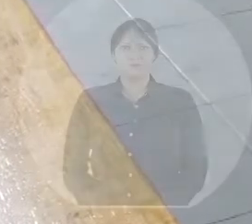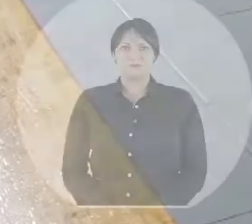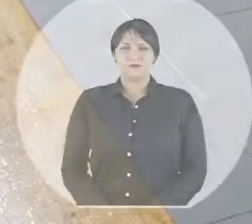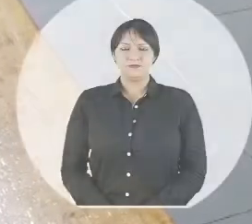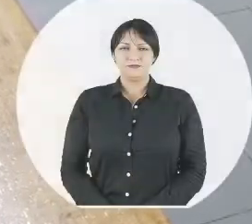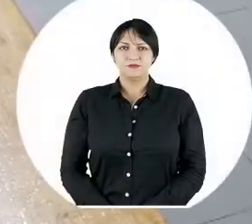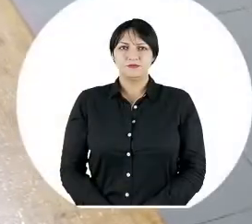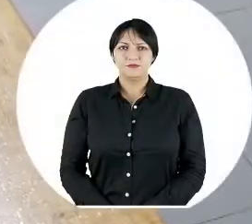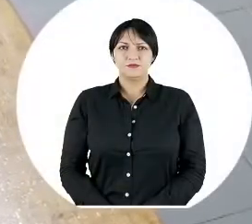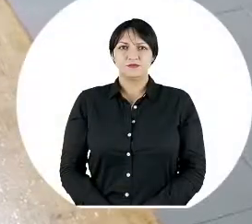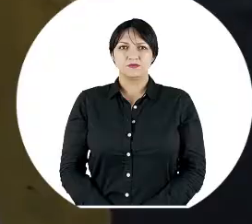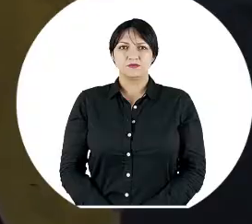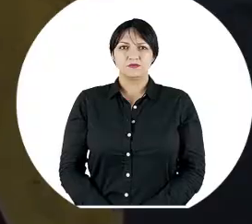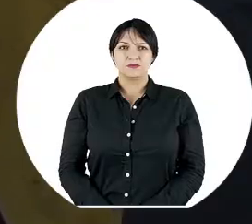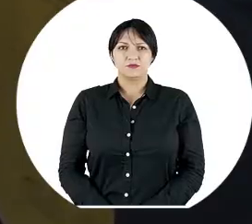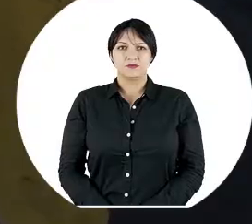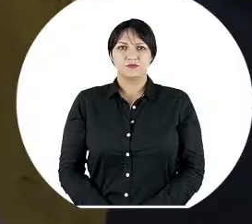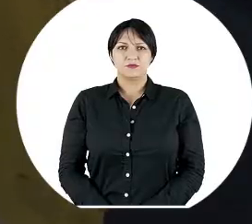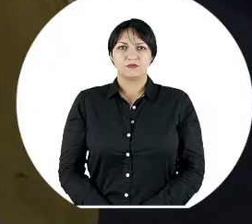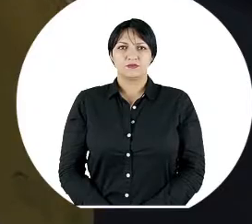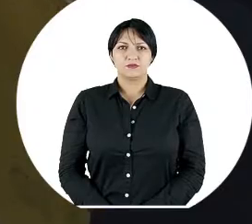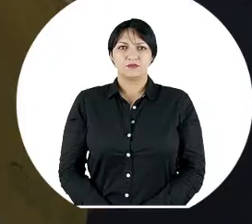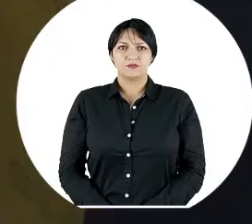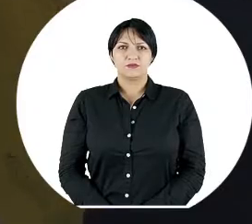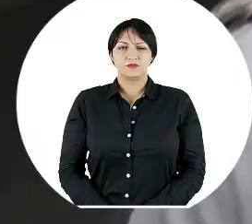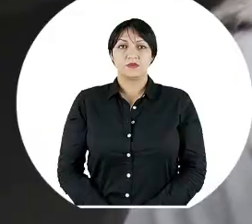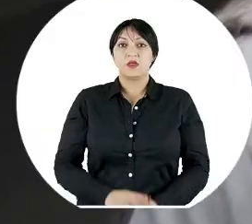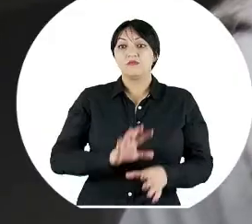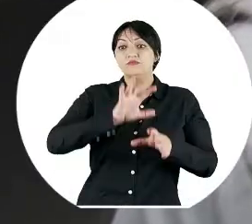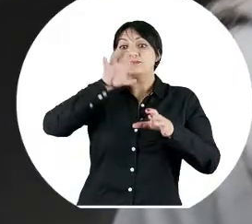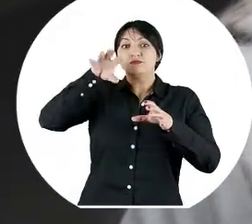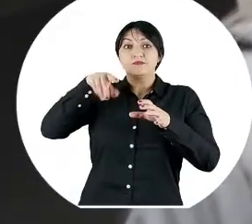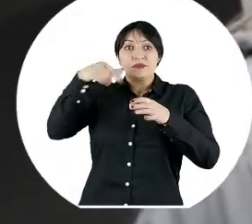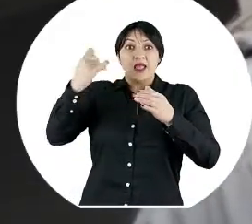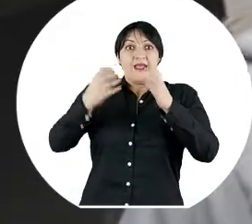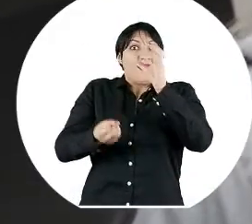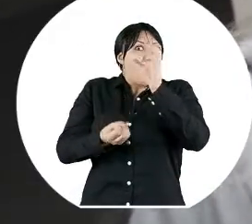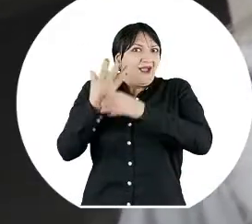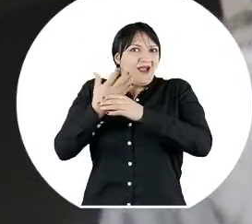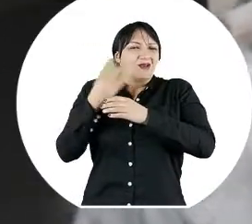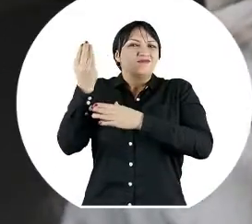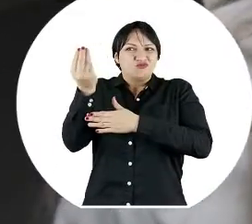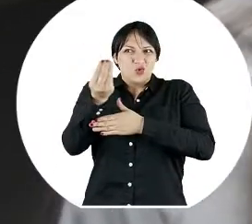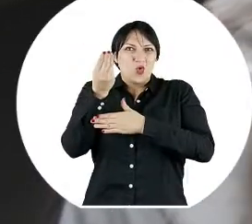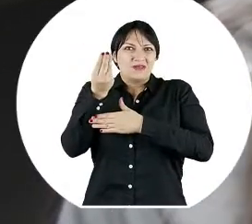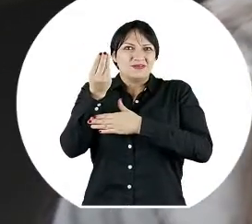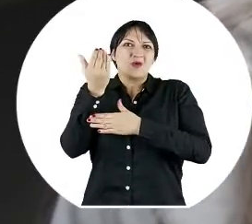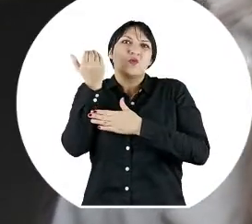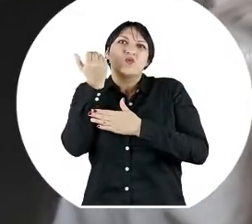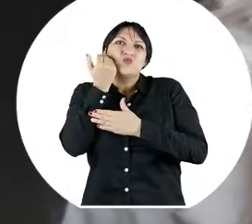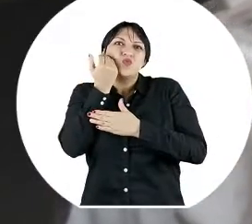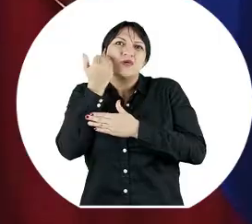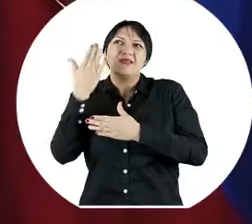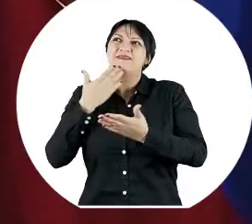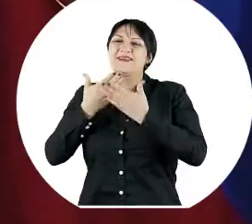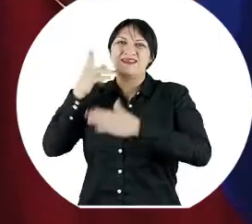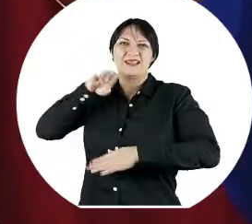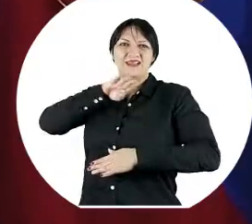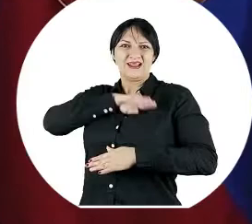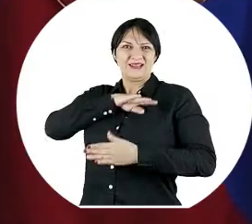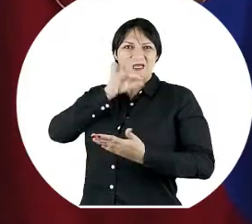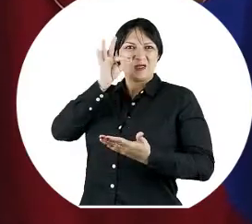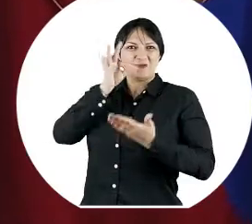La instalación del Consejo Ciudadano de Mujeres, con el total apoyo de la Secretaría de Género y de la Alcaldía Municipal,